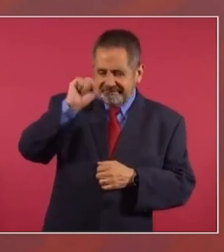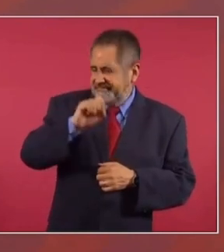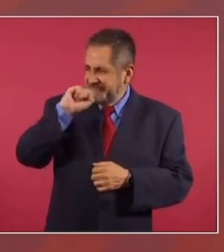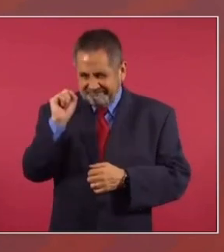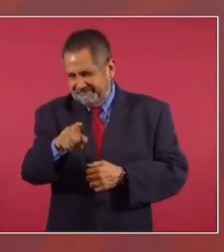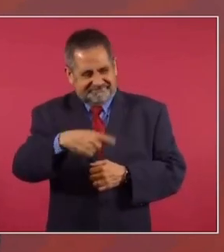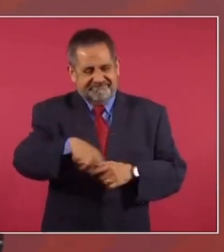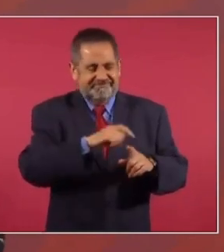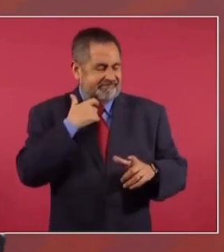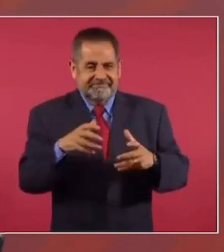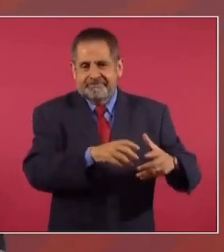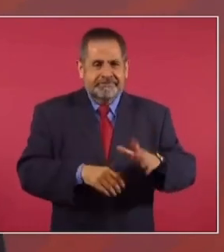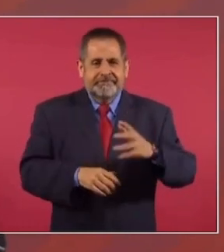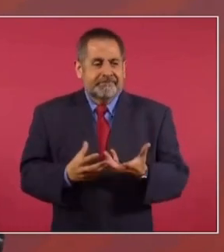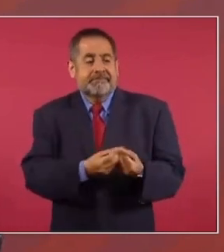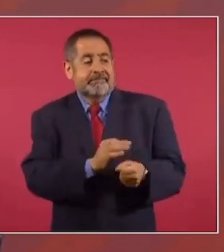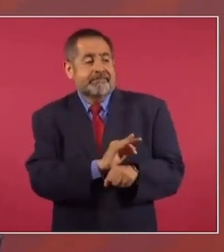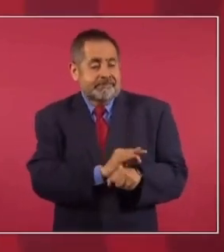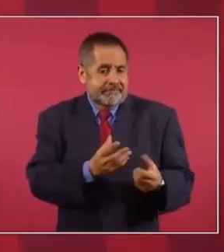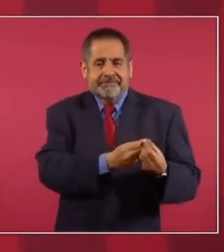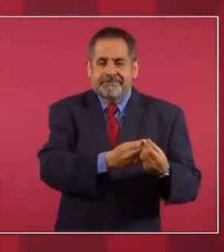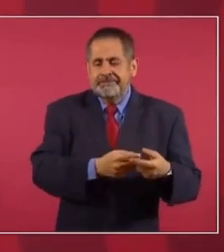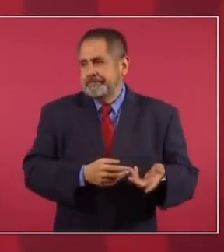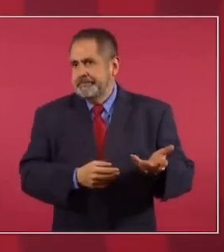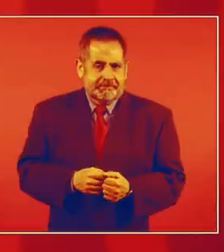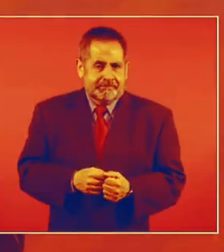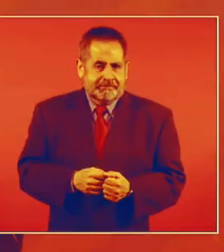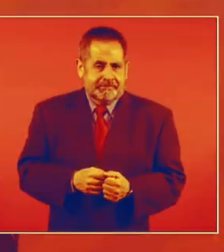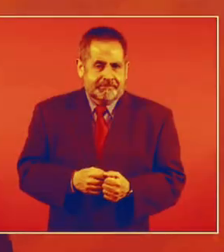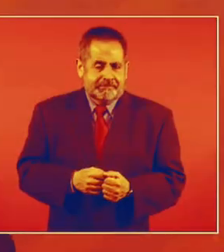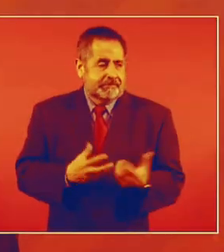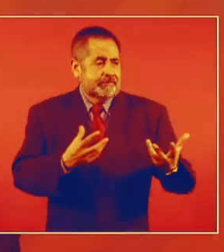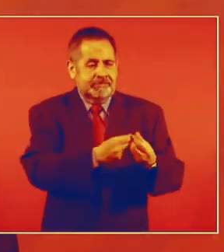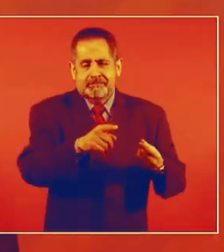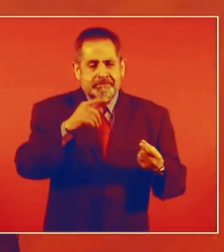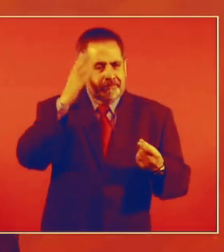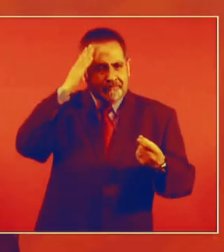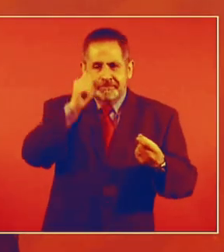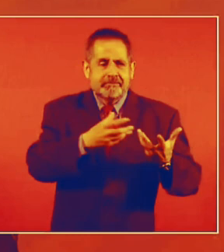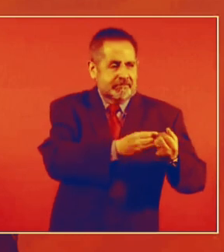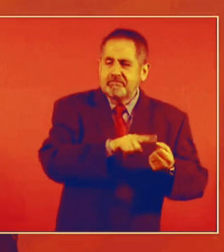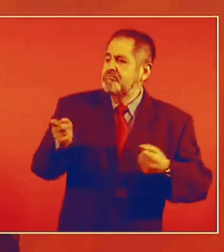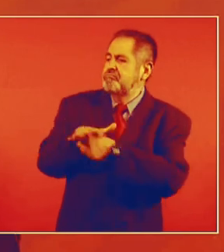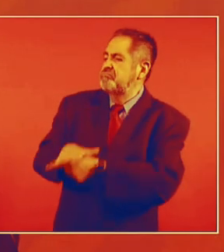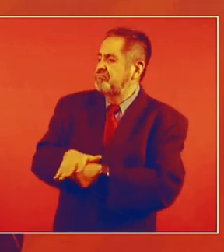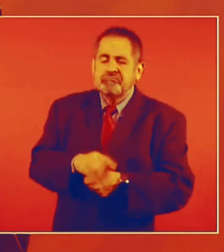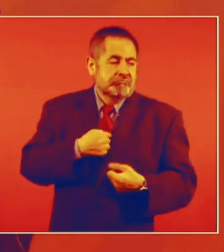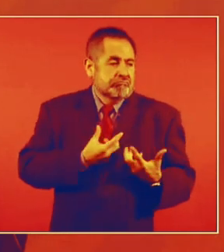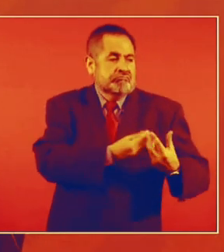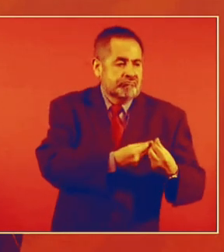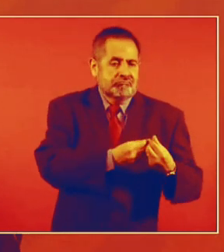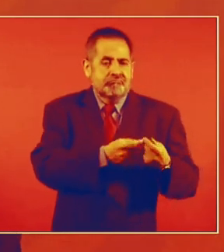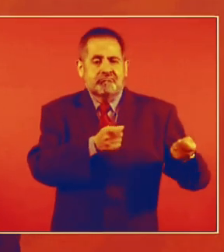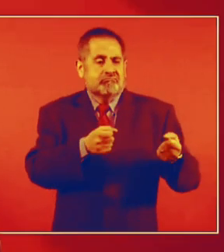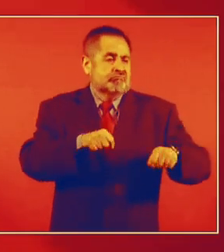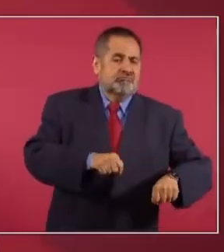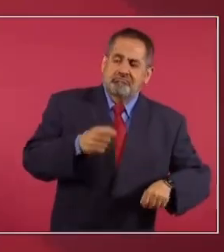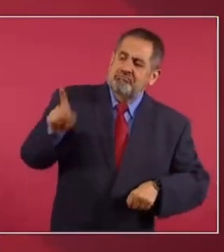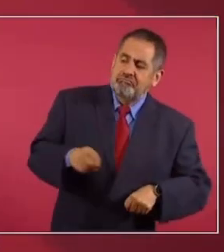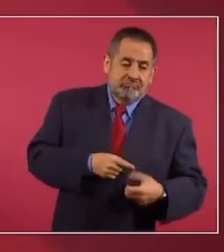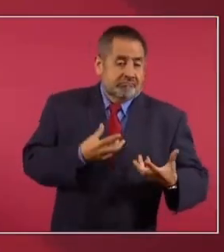también del lado de los opresores, del lado del régimen